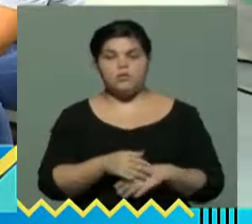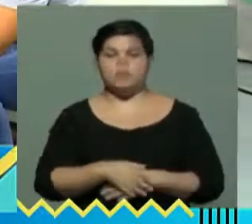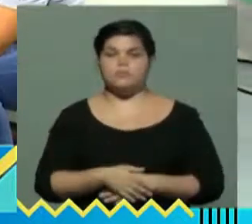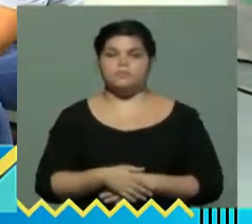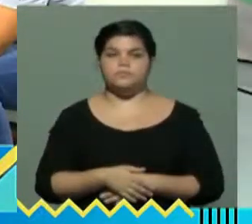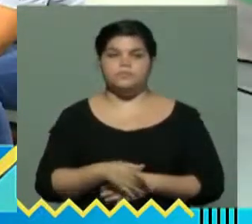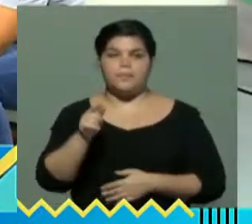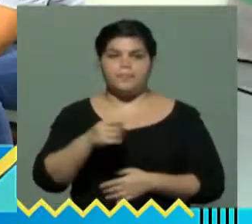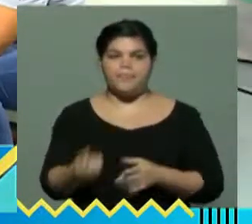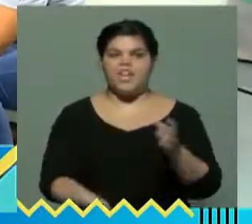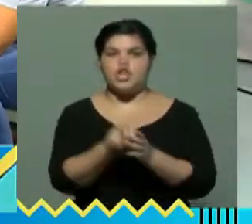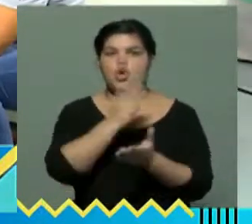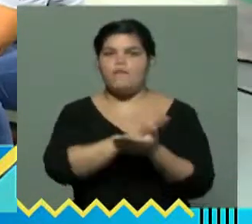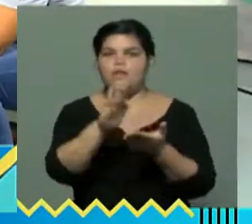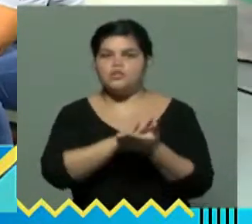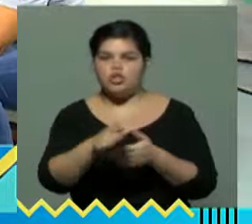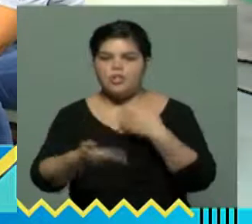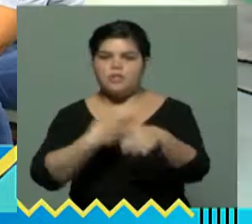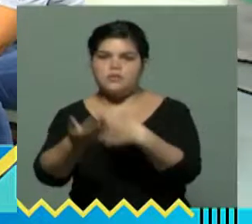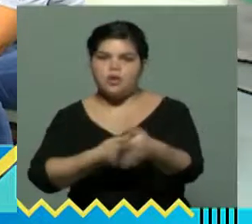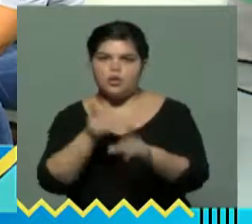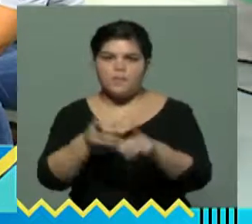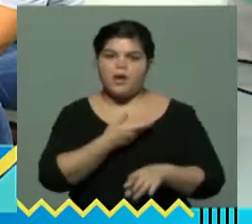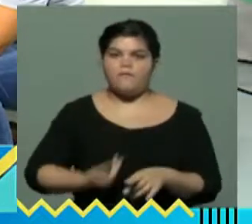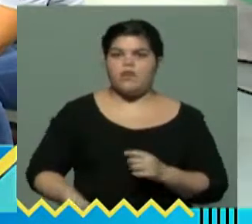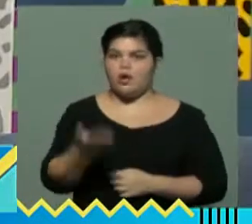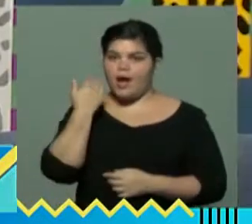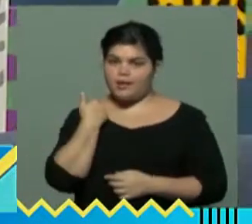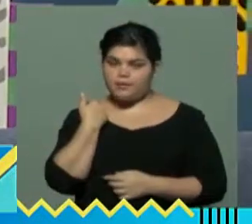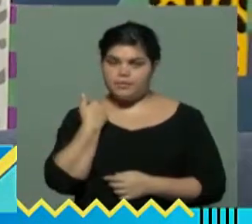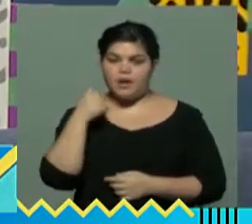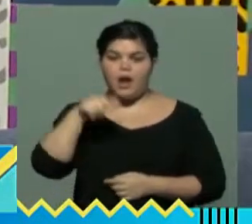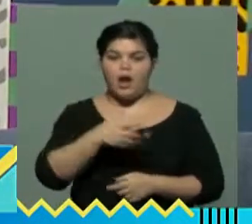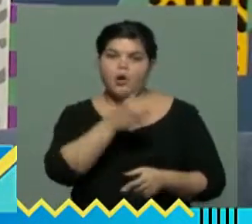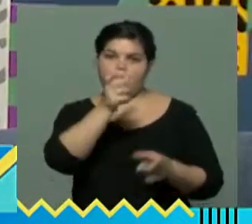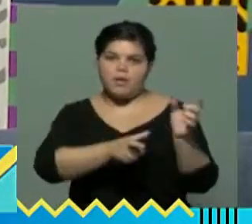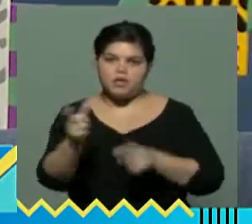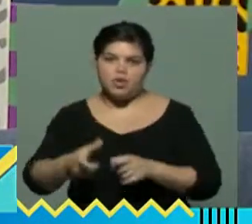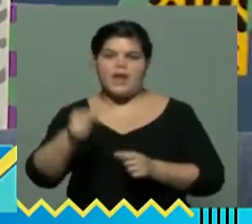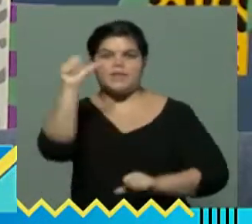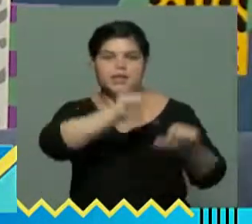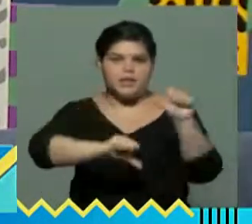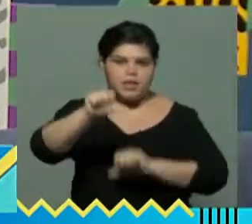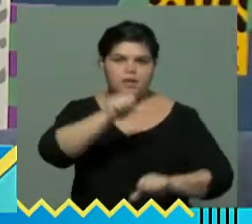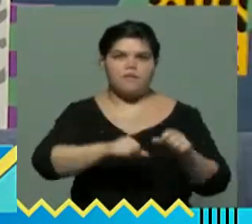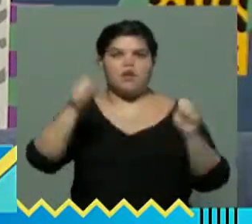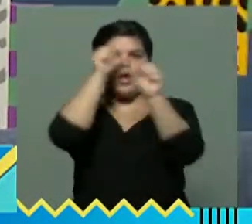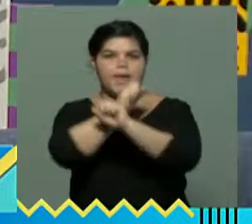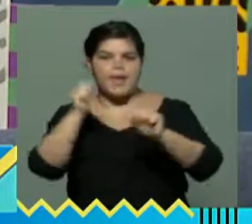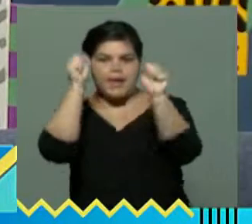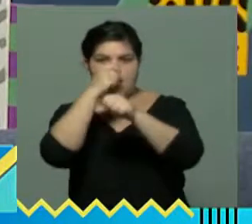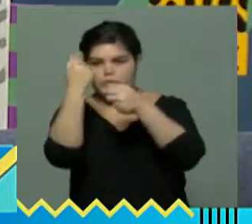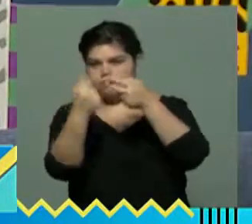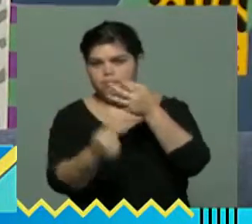a la innovación y al desarrollo. En el gobierno anterior, lo que dio trabajo a un montón de personas, científicos, ingenieros y